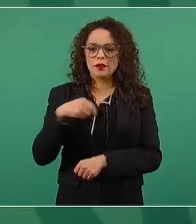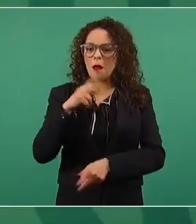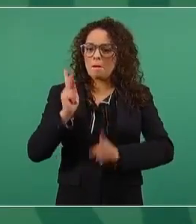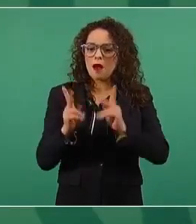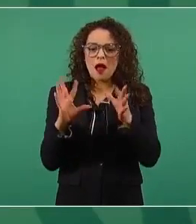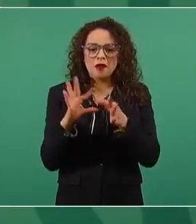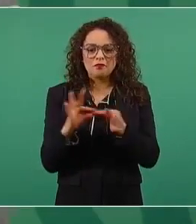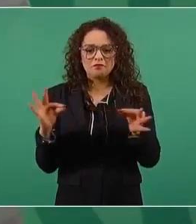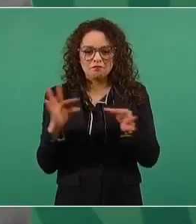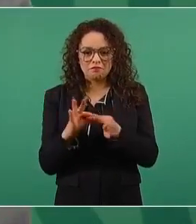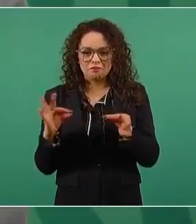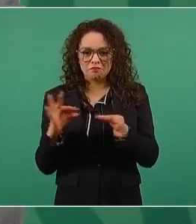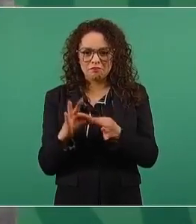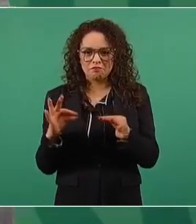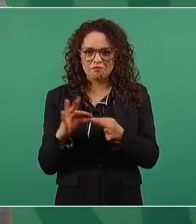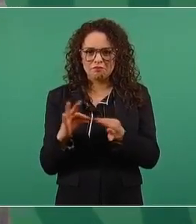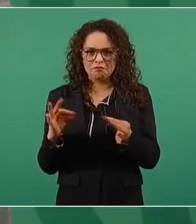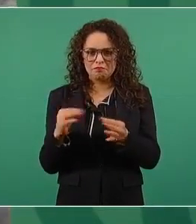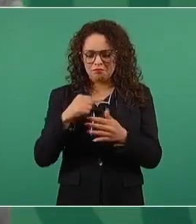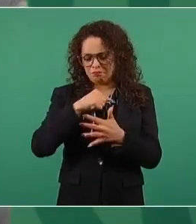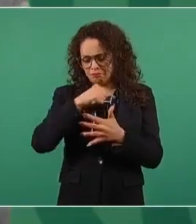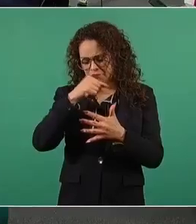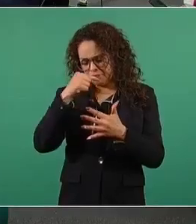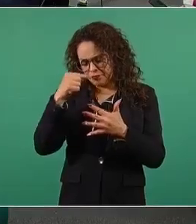y eran como 10,